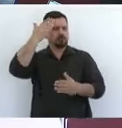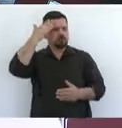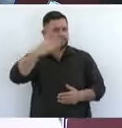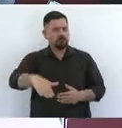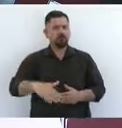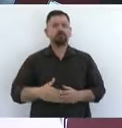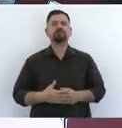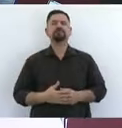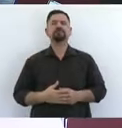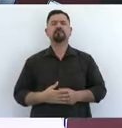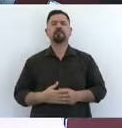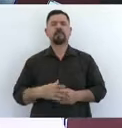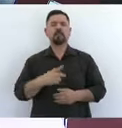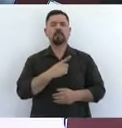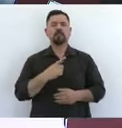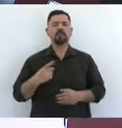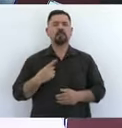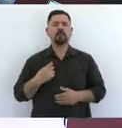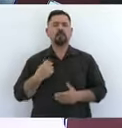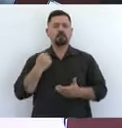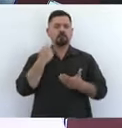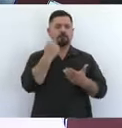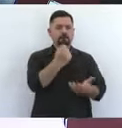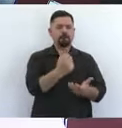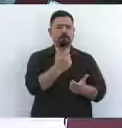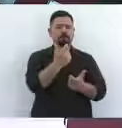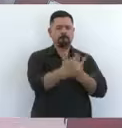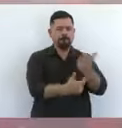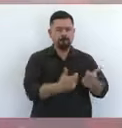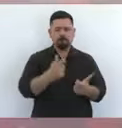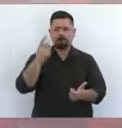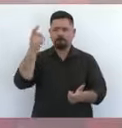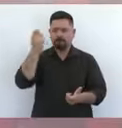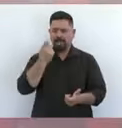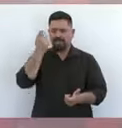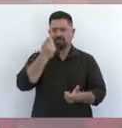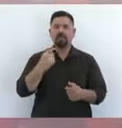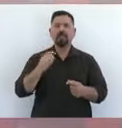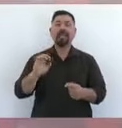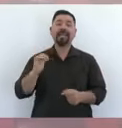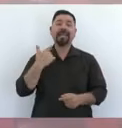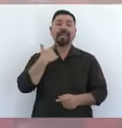teníamos que entregar pensiones a los expresidentes.